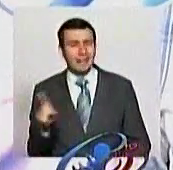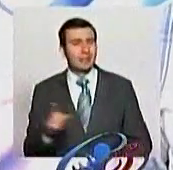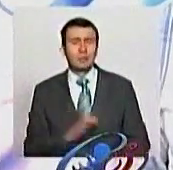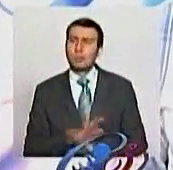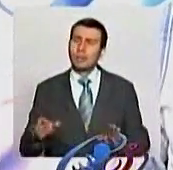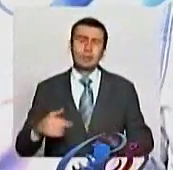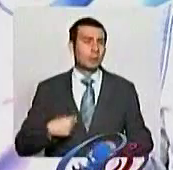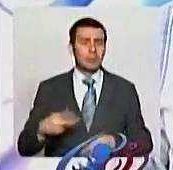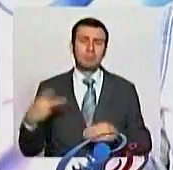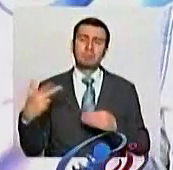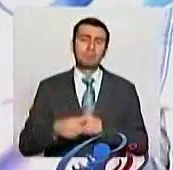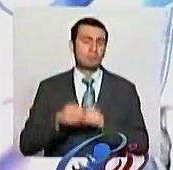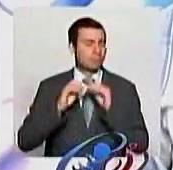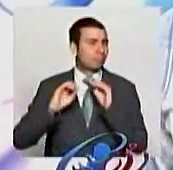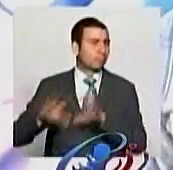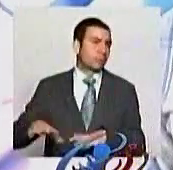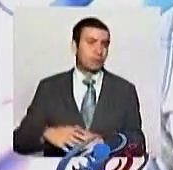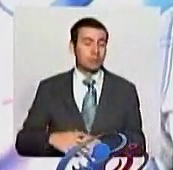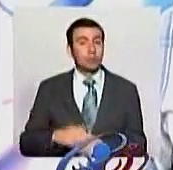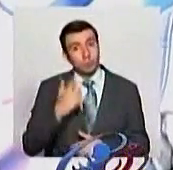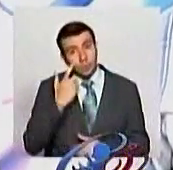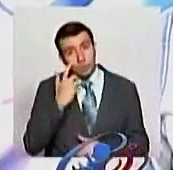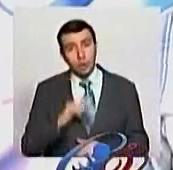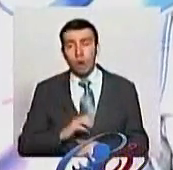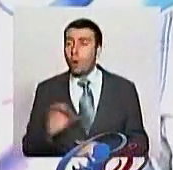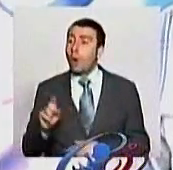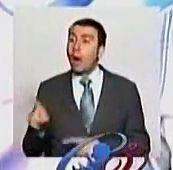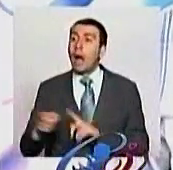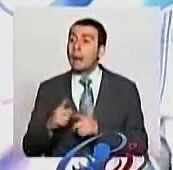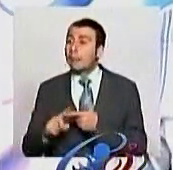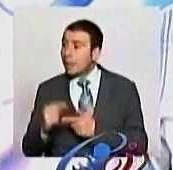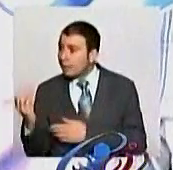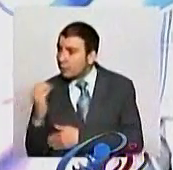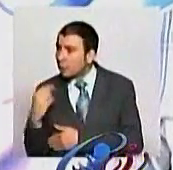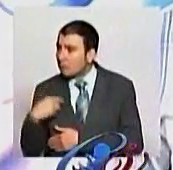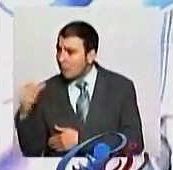suspendí. O fue que una amiga me dijo que eso era muy malo y yo dejé de